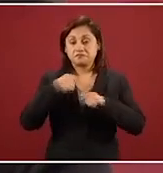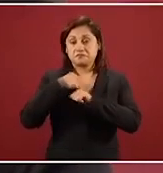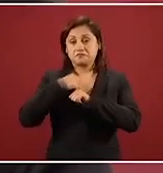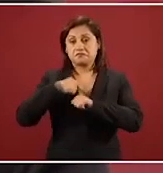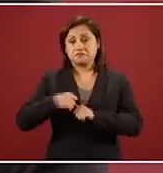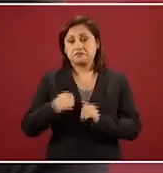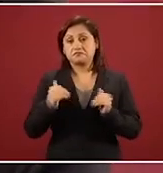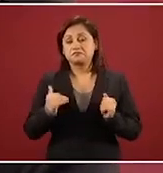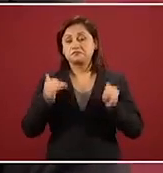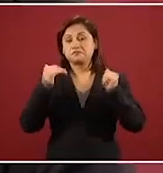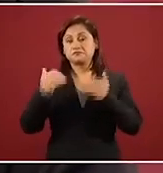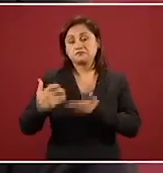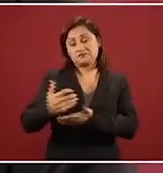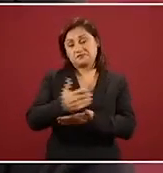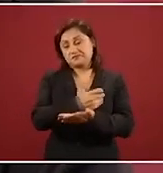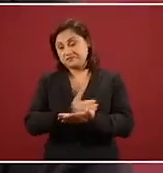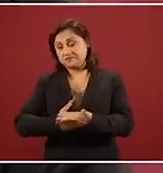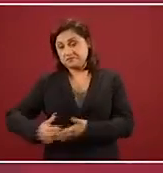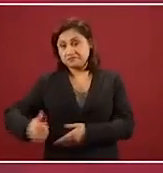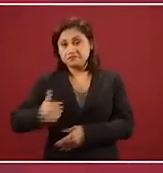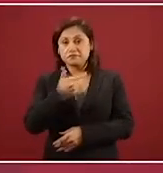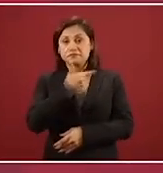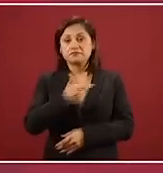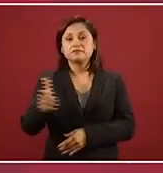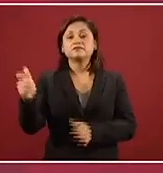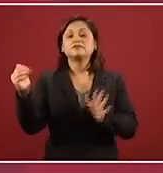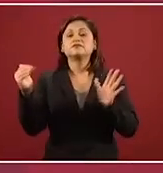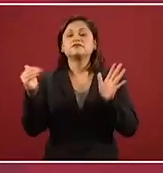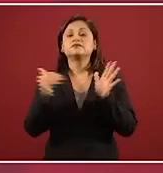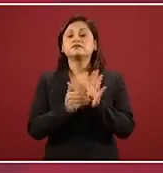era de 700,000 pesos mensuales.